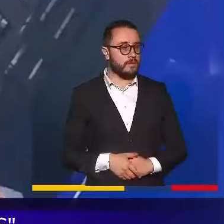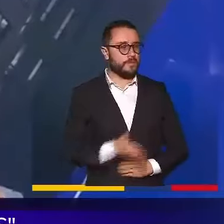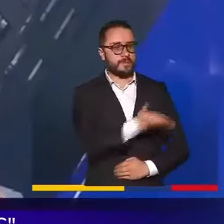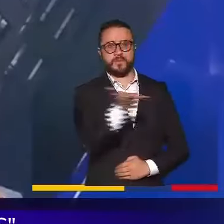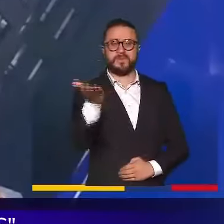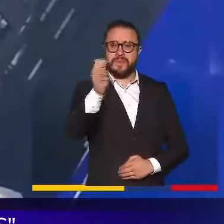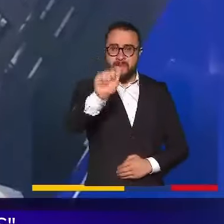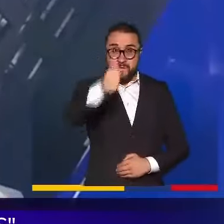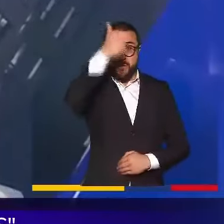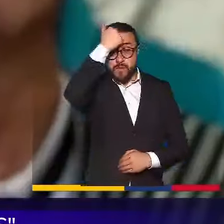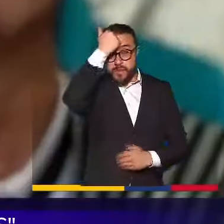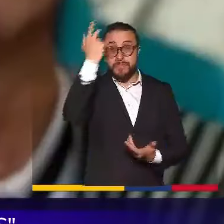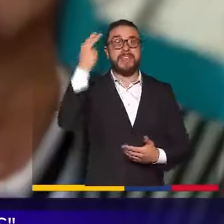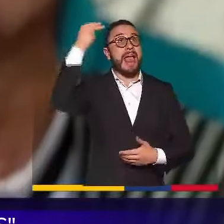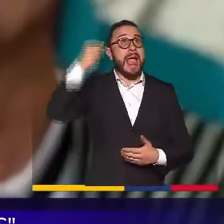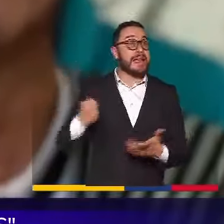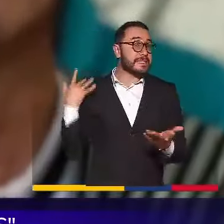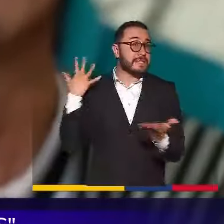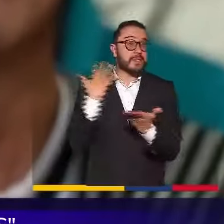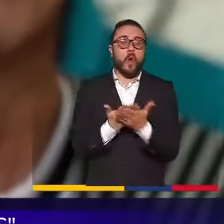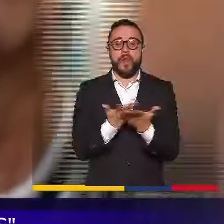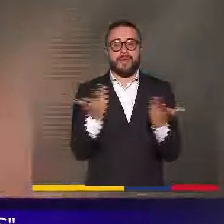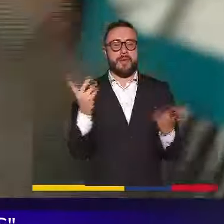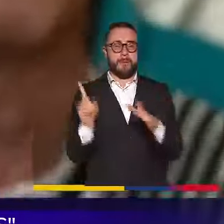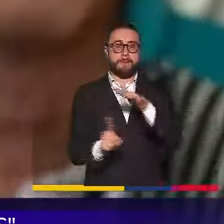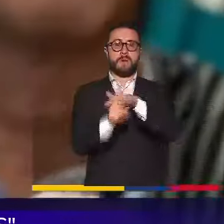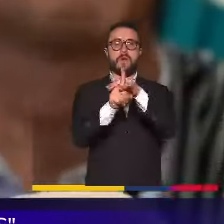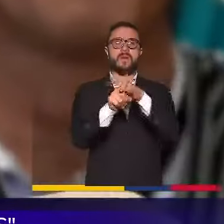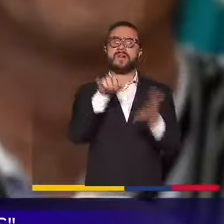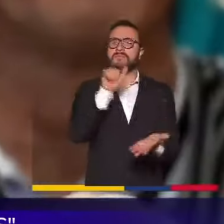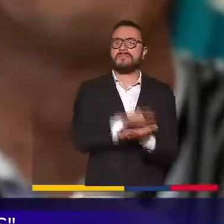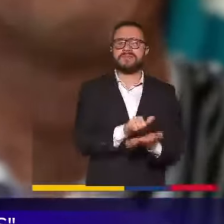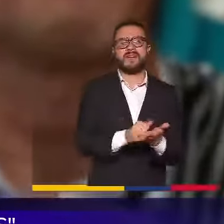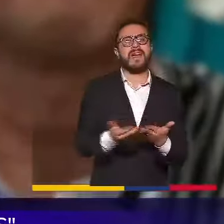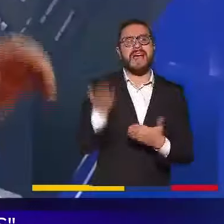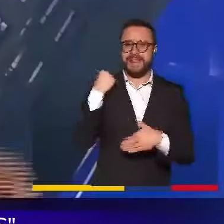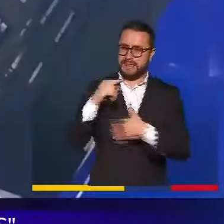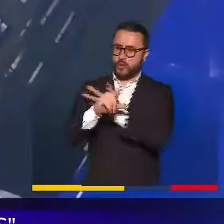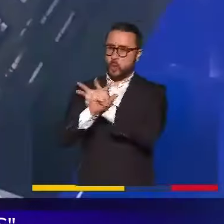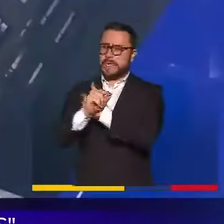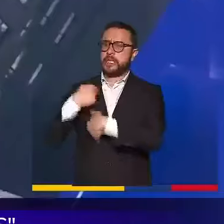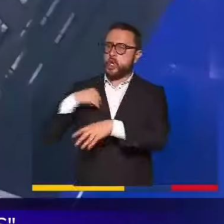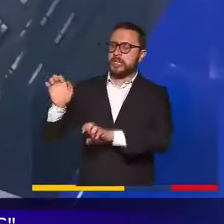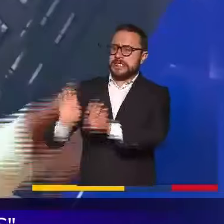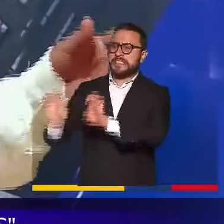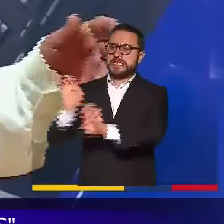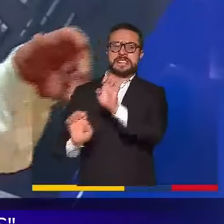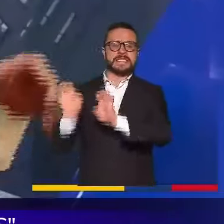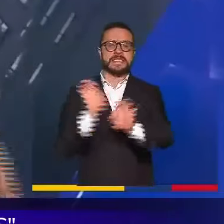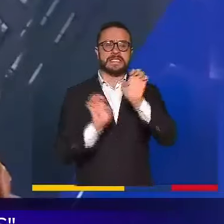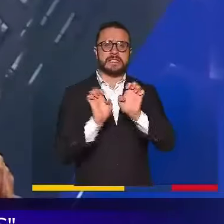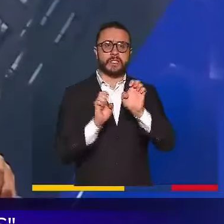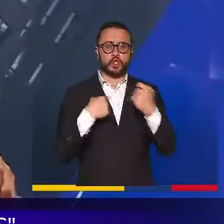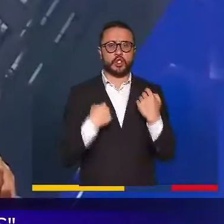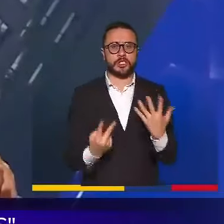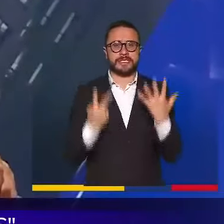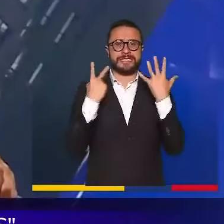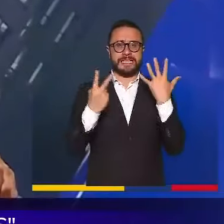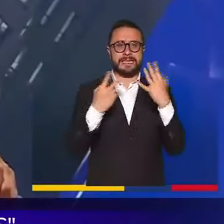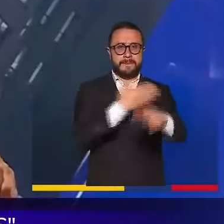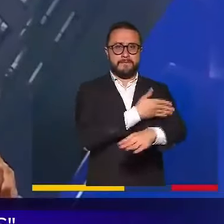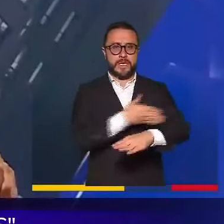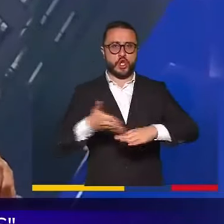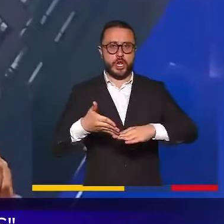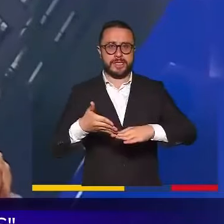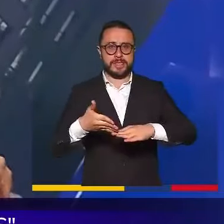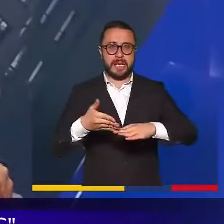fundamental, histórica. Así como yo me defendía en un Twitter con 7 millones que